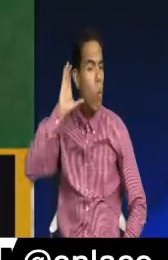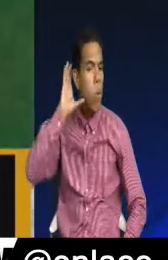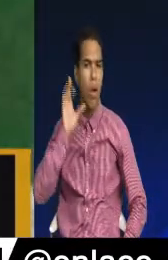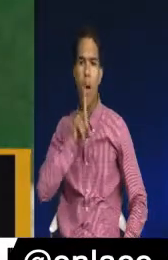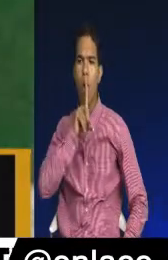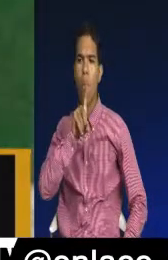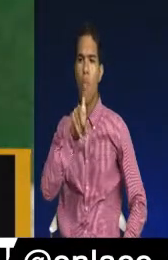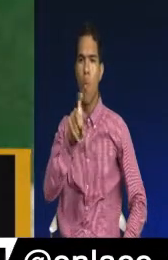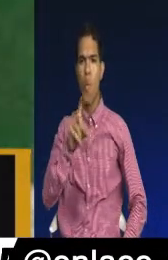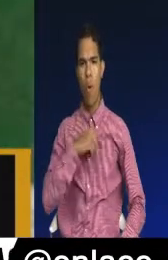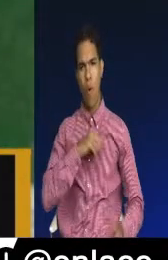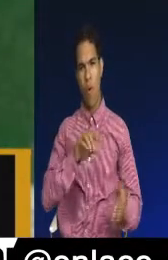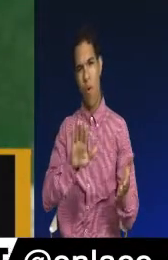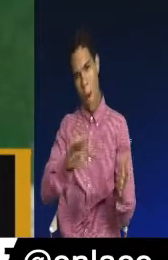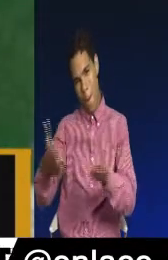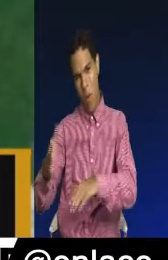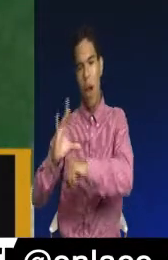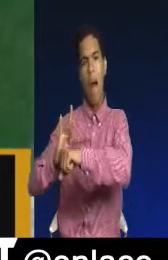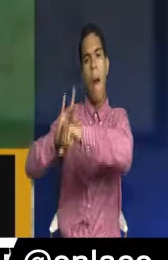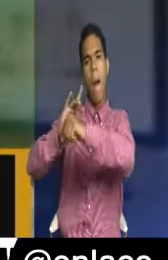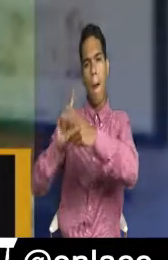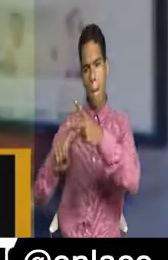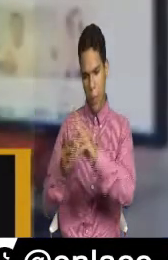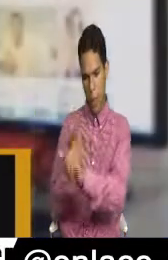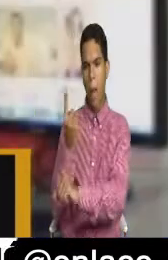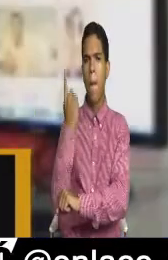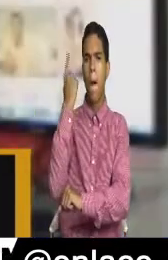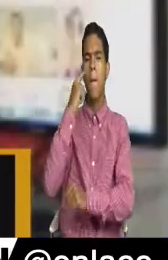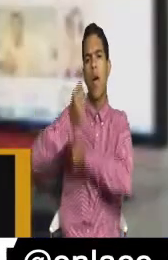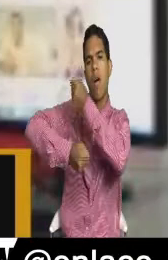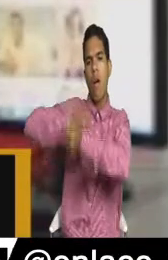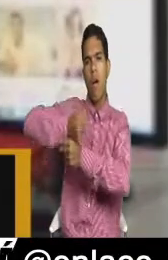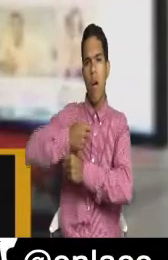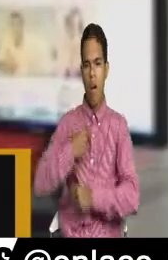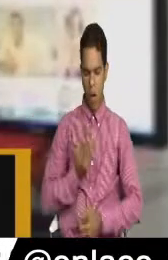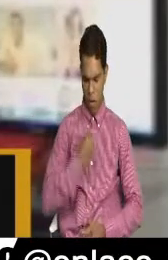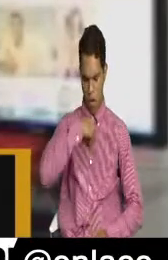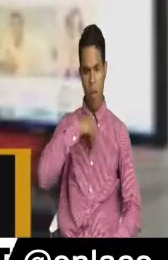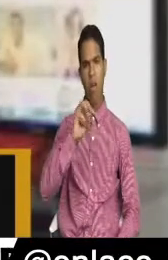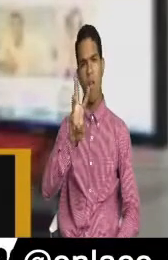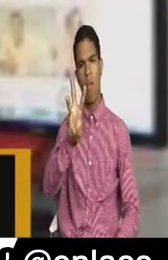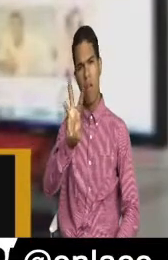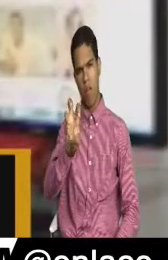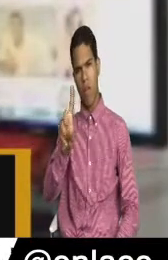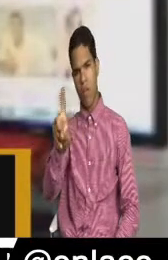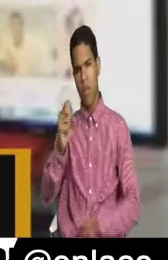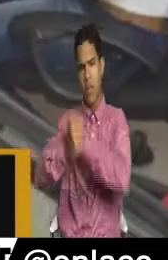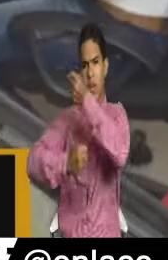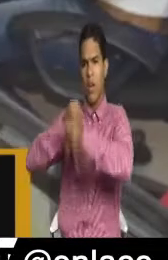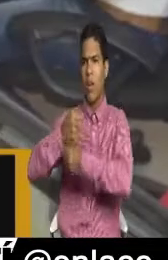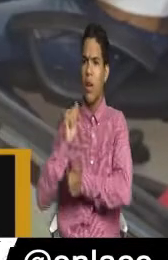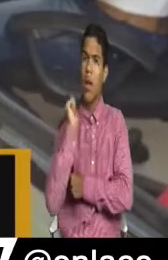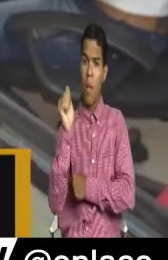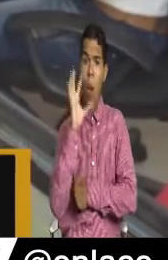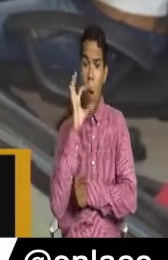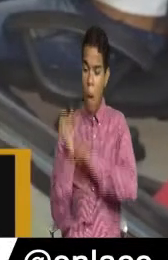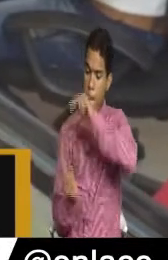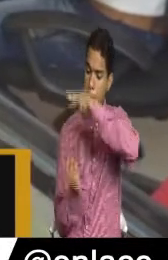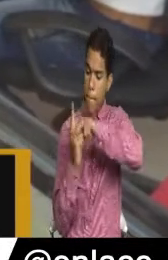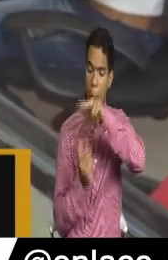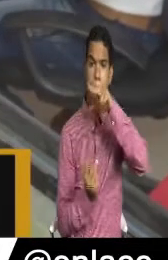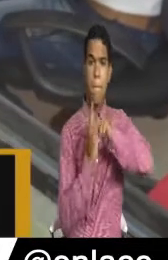médico, político y hombre de radio Alfonso Erhaz Merlano a sus 86 años de edad. Fundador de varias emisoras en Barranca Bermeja, entre ellas Yariguíes